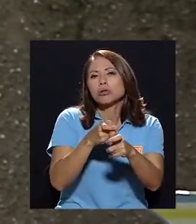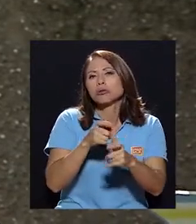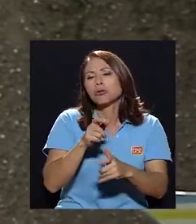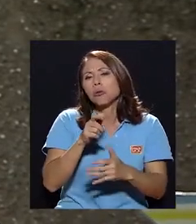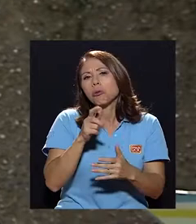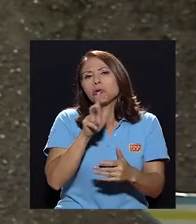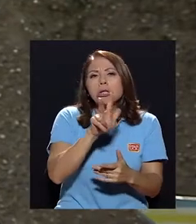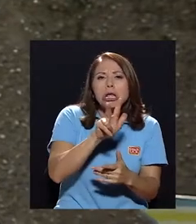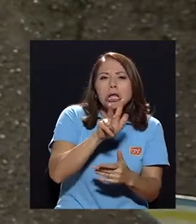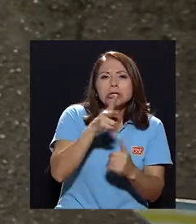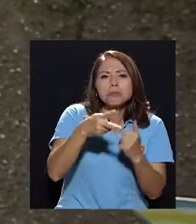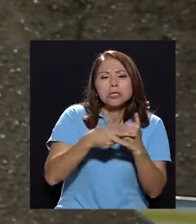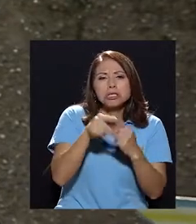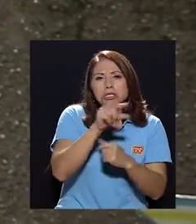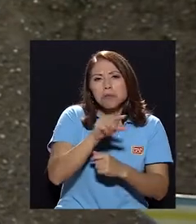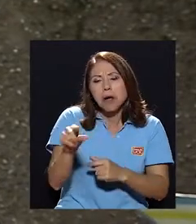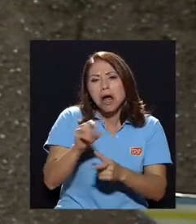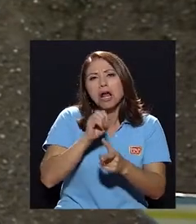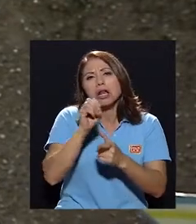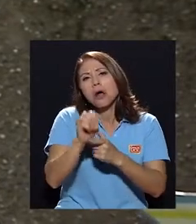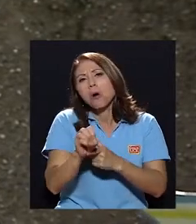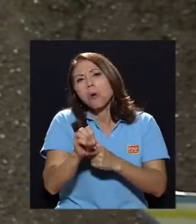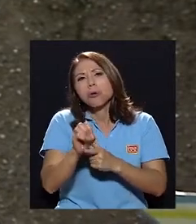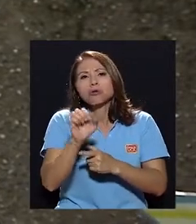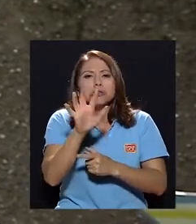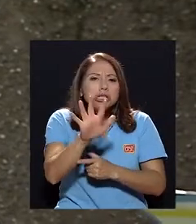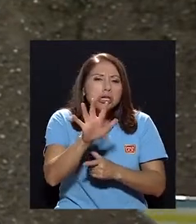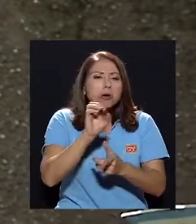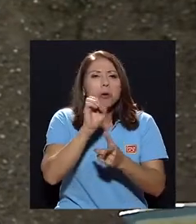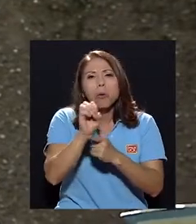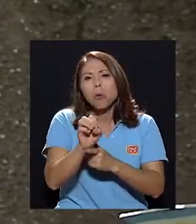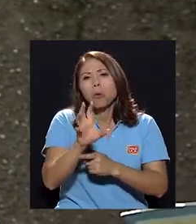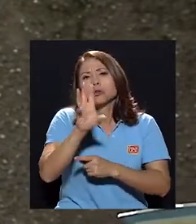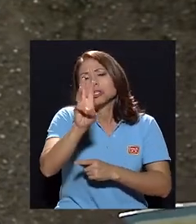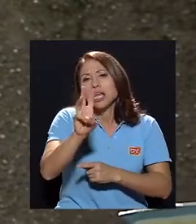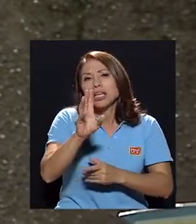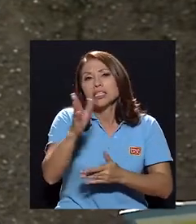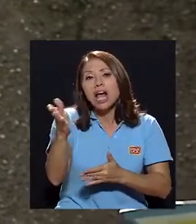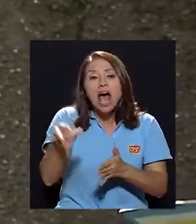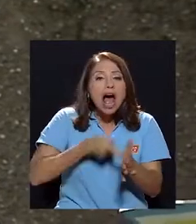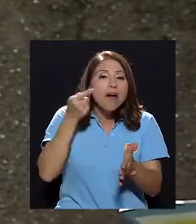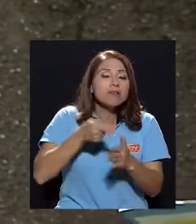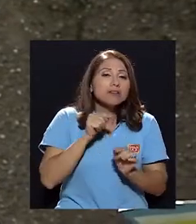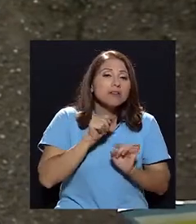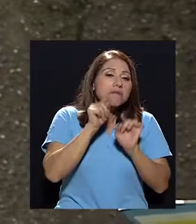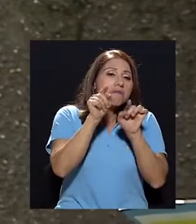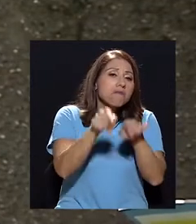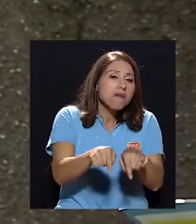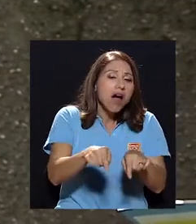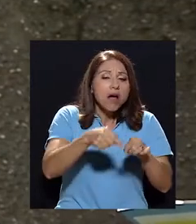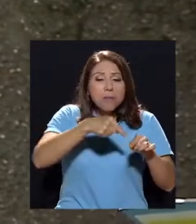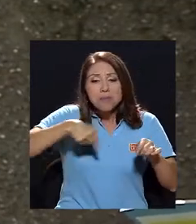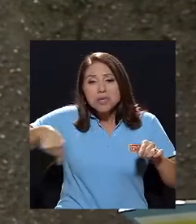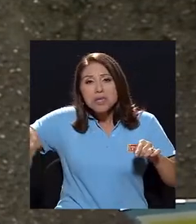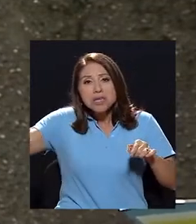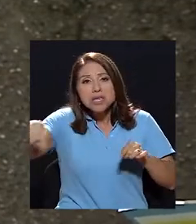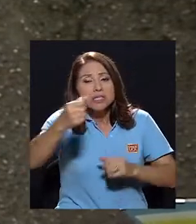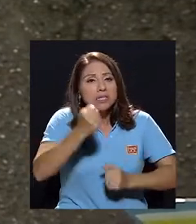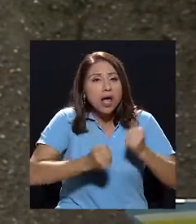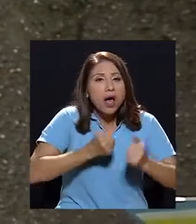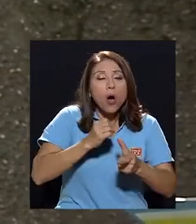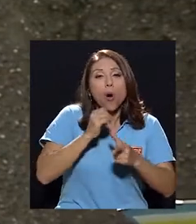por semana, o corre 6 veces por semana, descansa un día, tiene unos días de pista, unos días de fartlek, días de trote